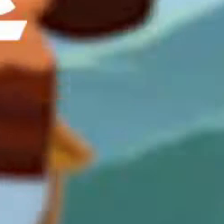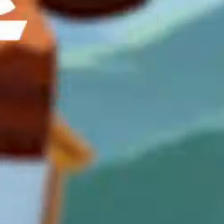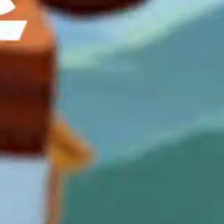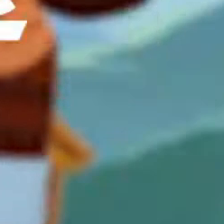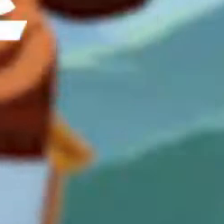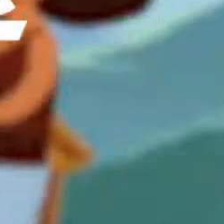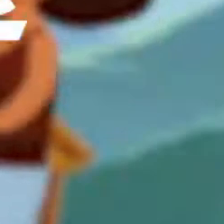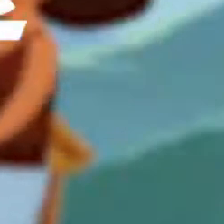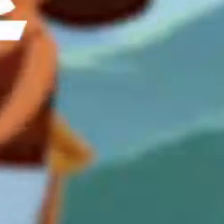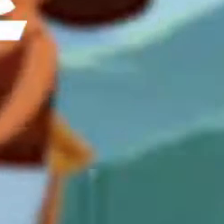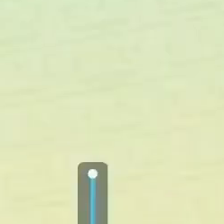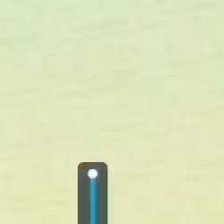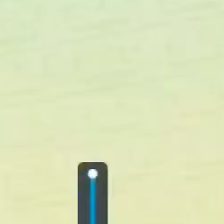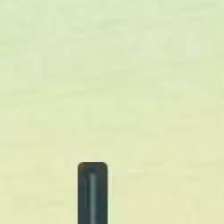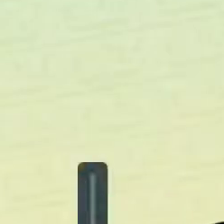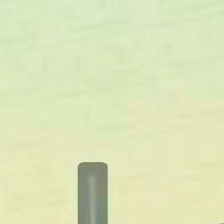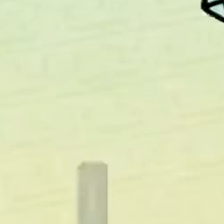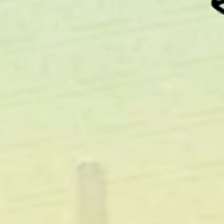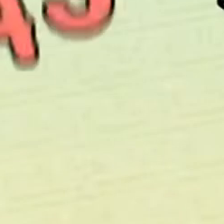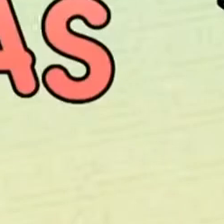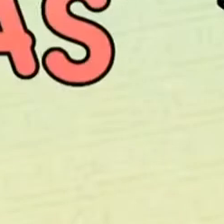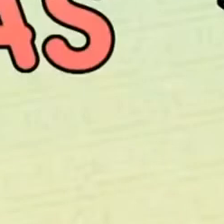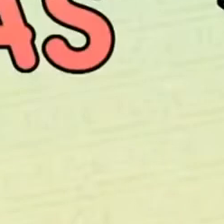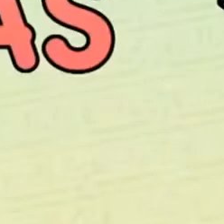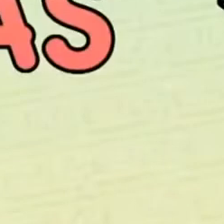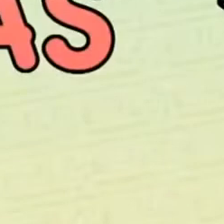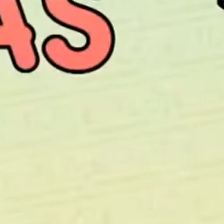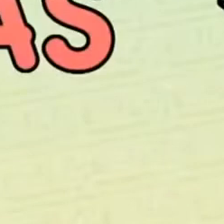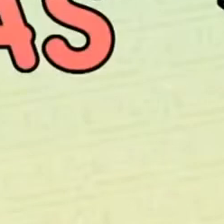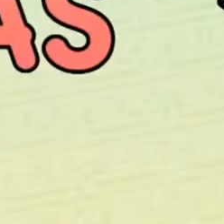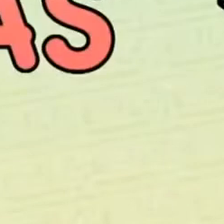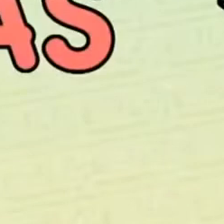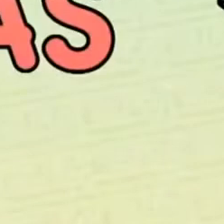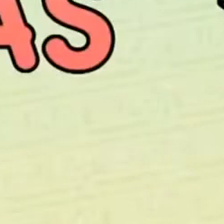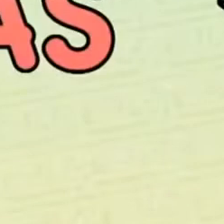Canal IP presenta.